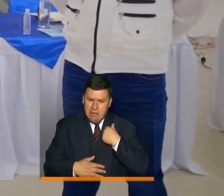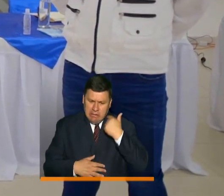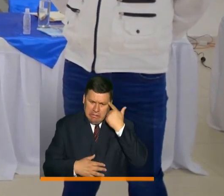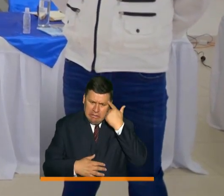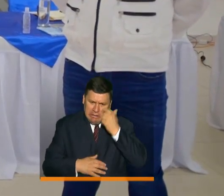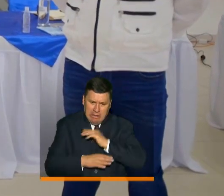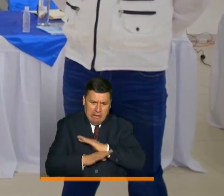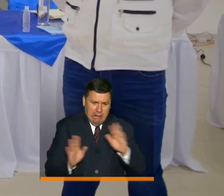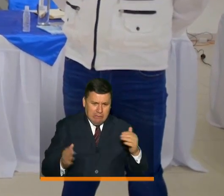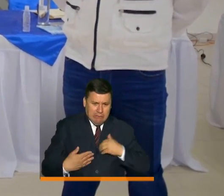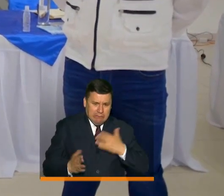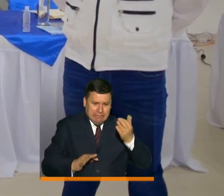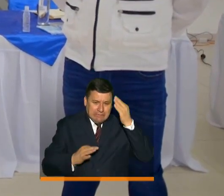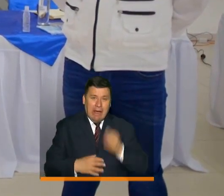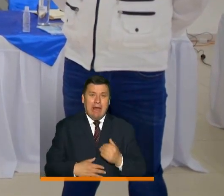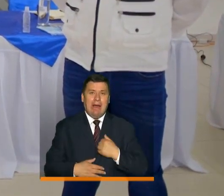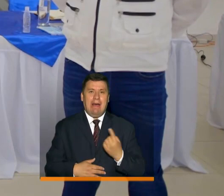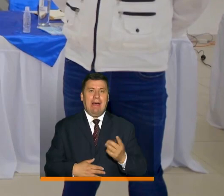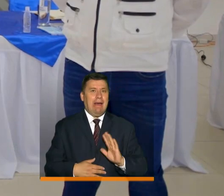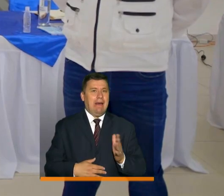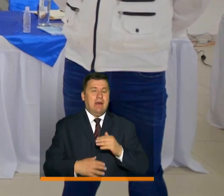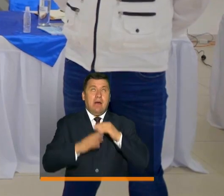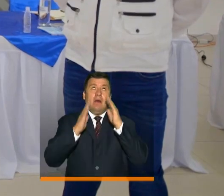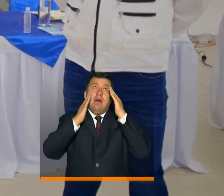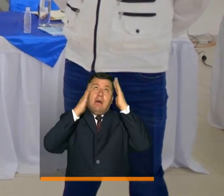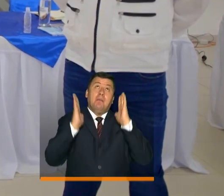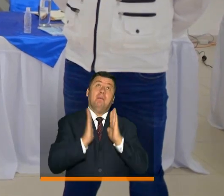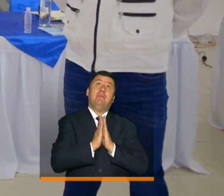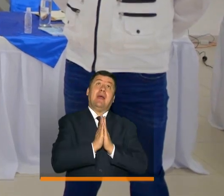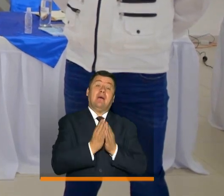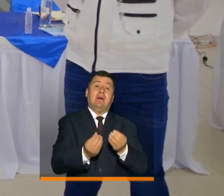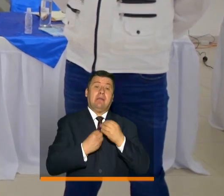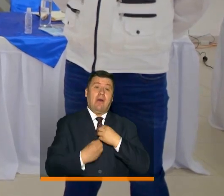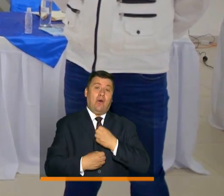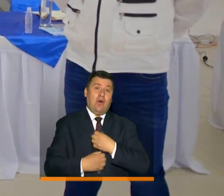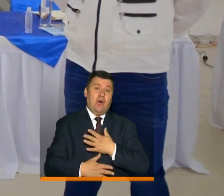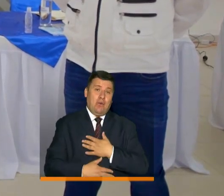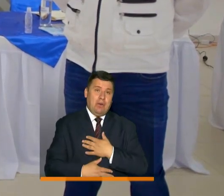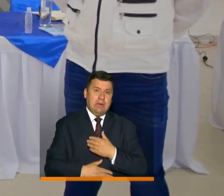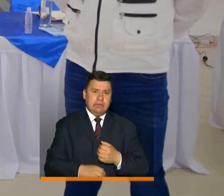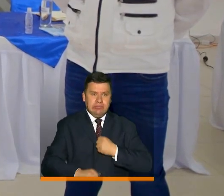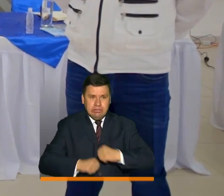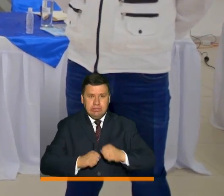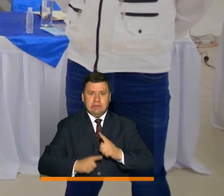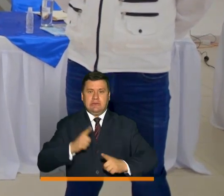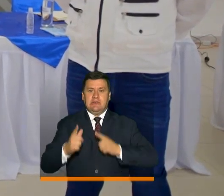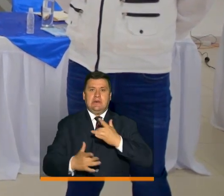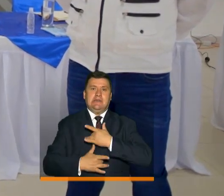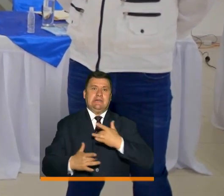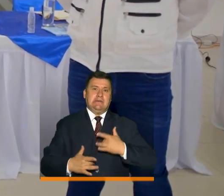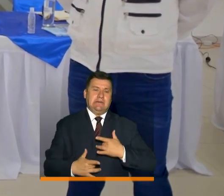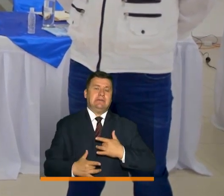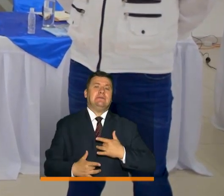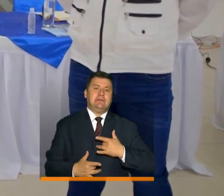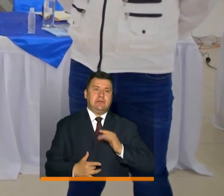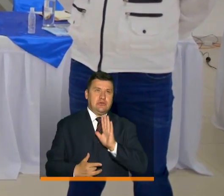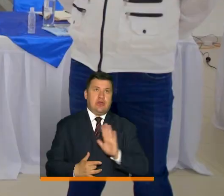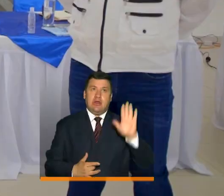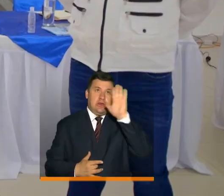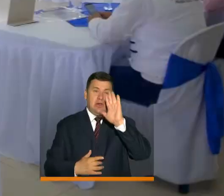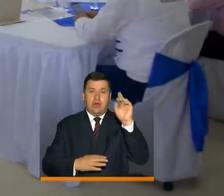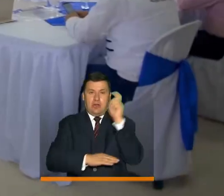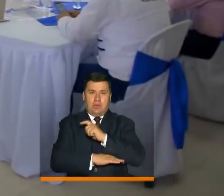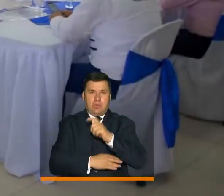que no volvía más, hoy Dios y la Virgen me ha dado una nueva oportunidad para seguir luchando por la salud de todo el departamento